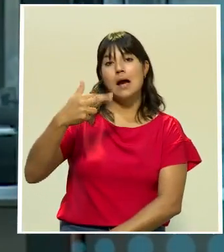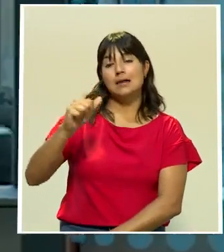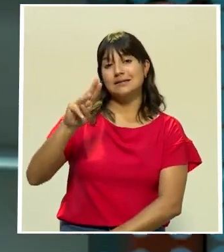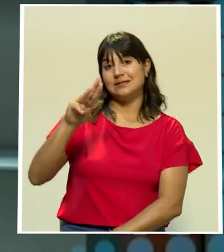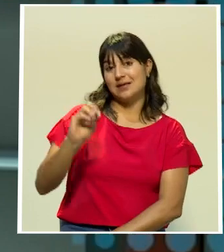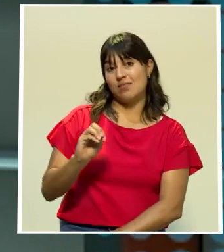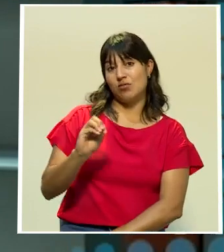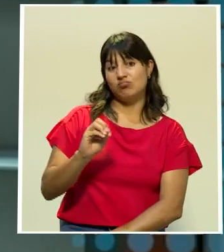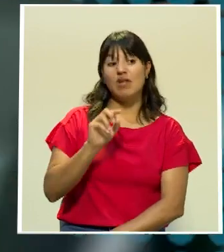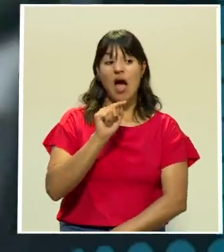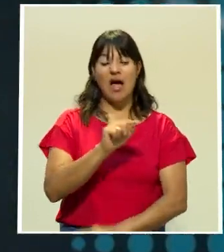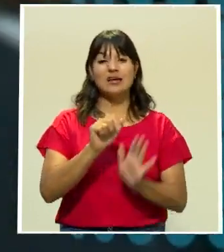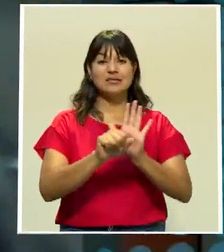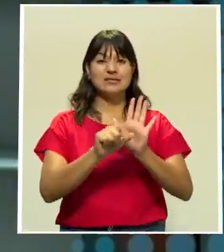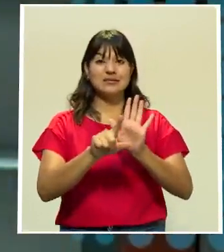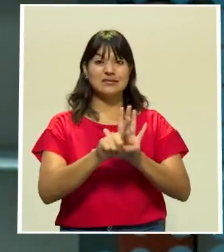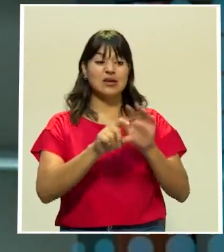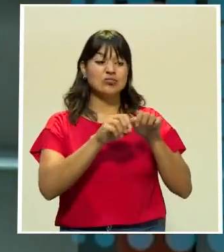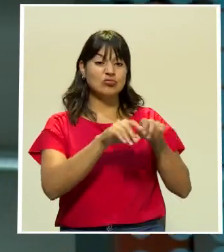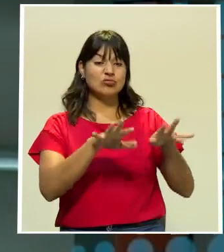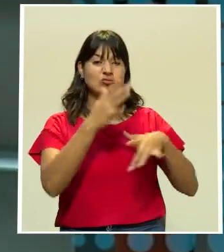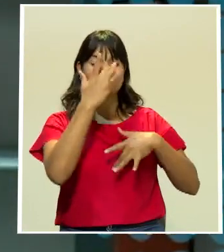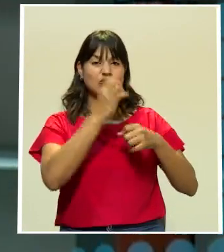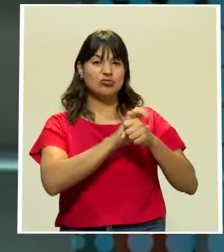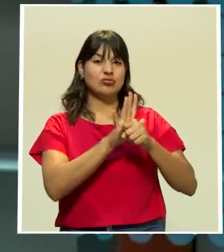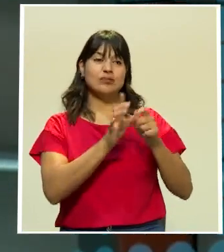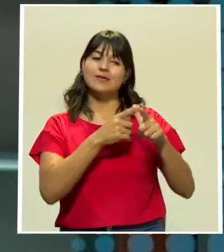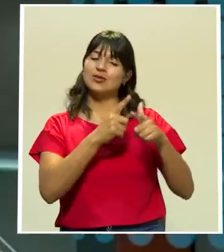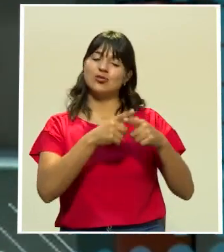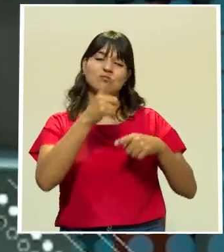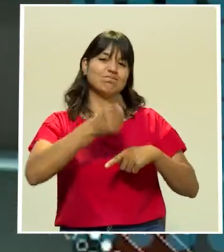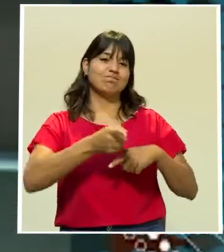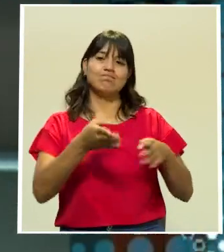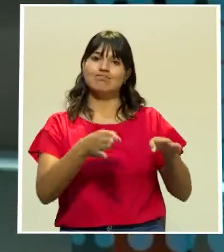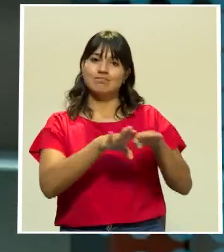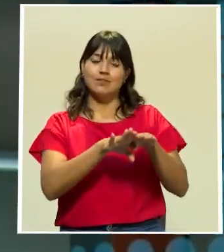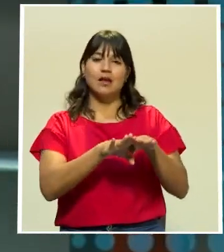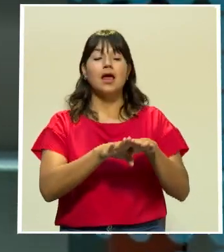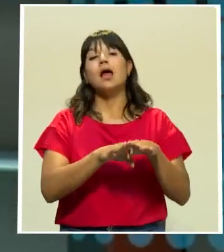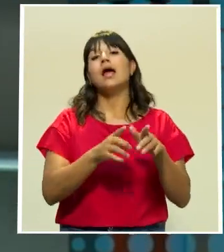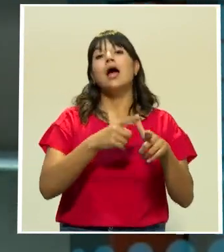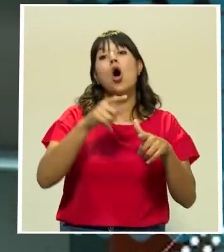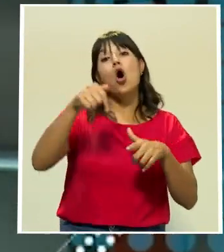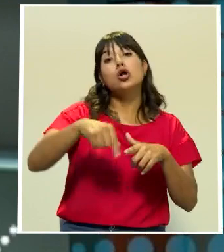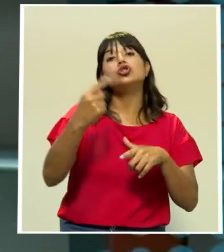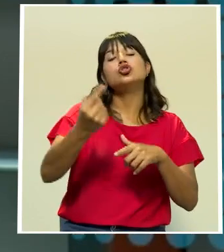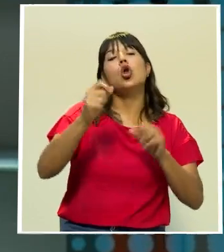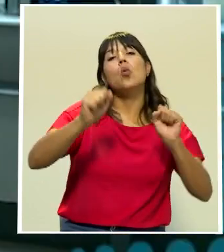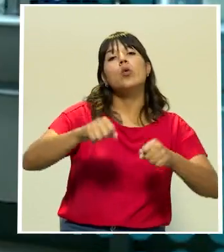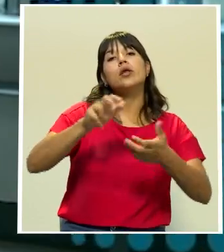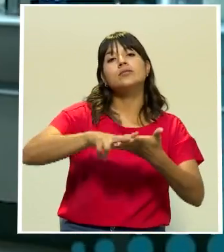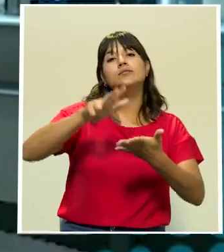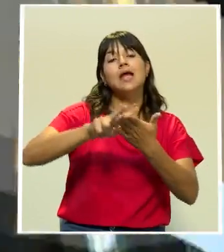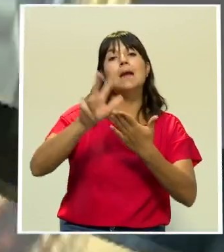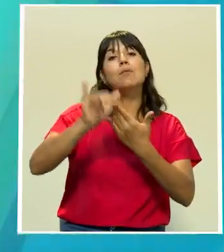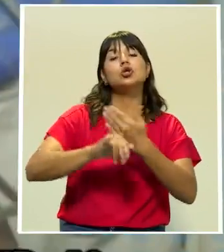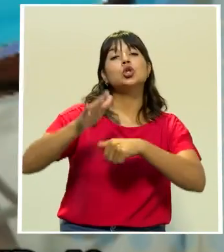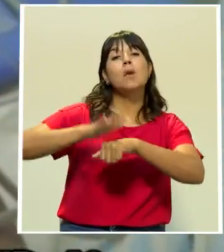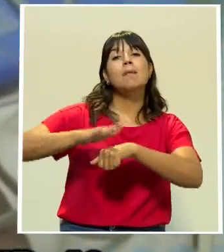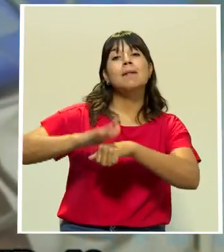el edificio y hoy solo pudieron votar en segundo debate el proyecto que revive la pesca de arrastre en el país.